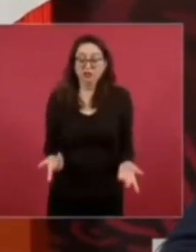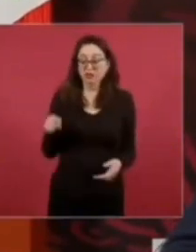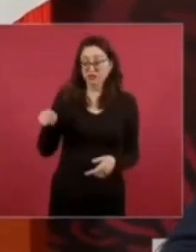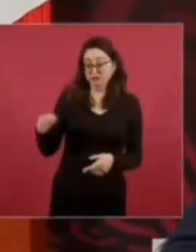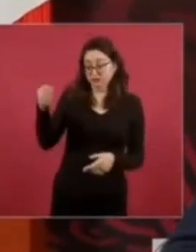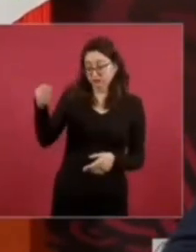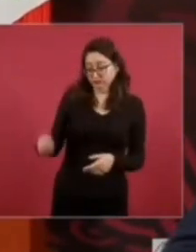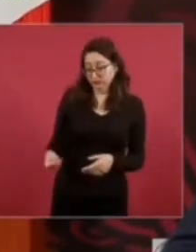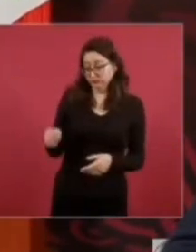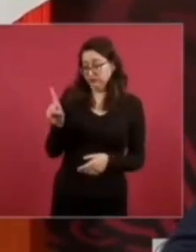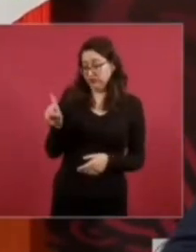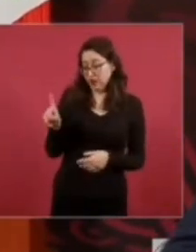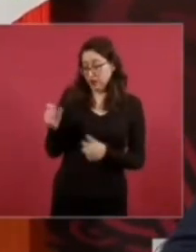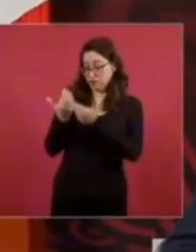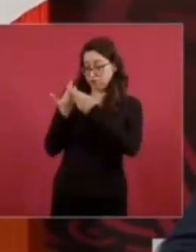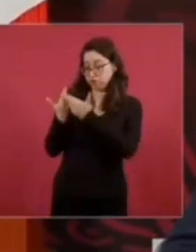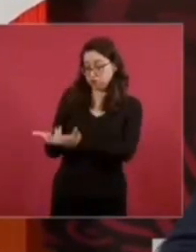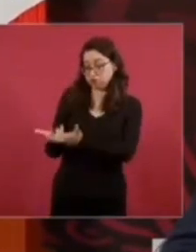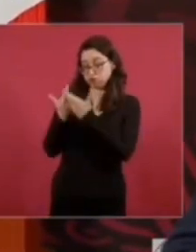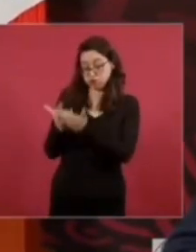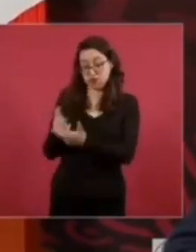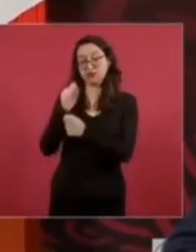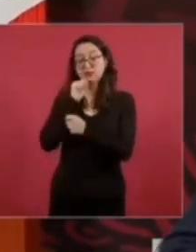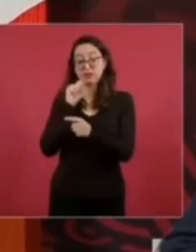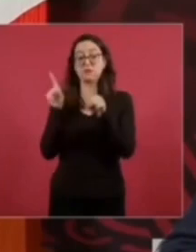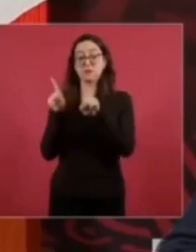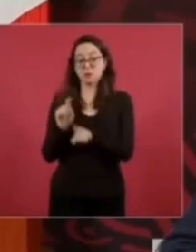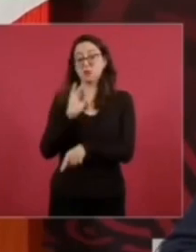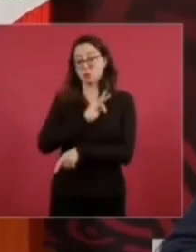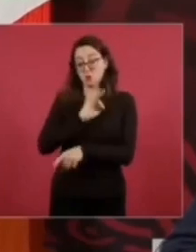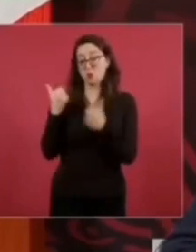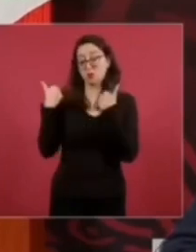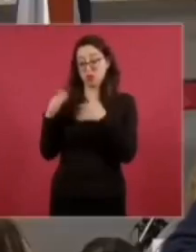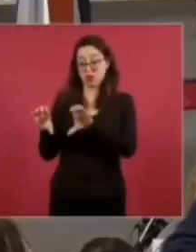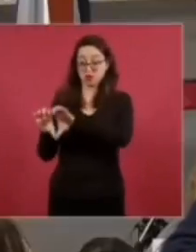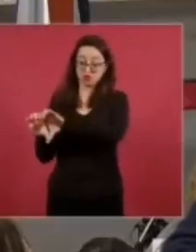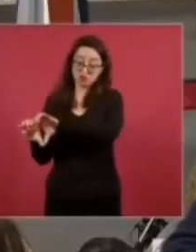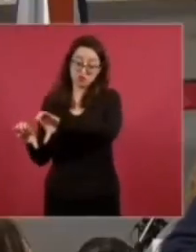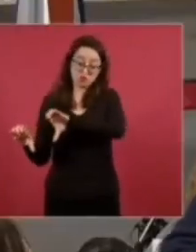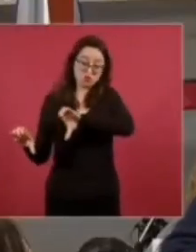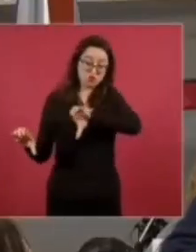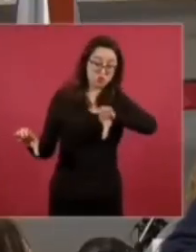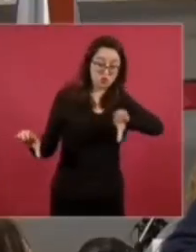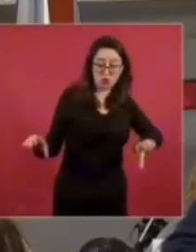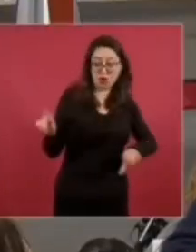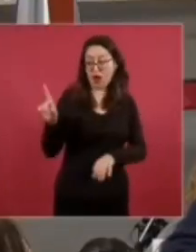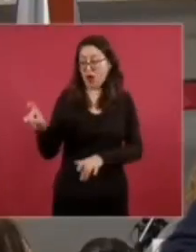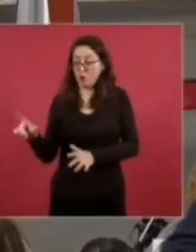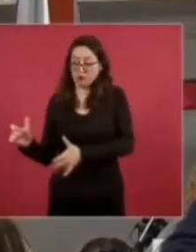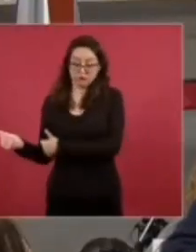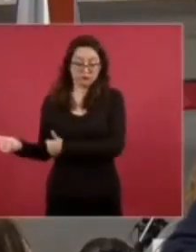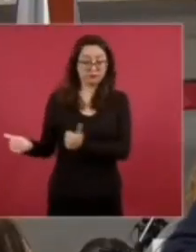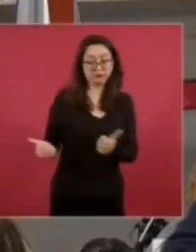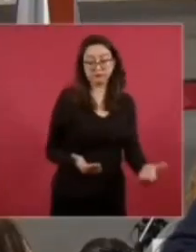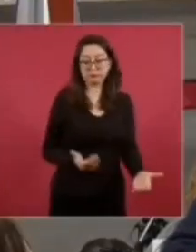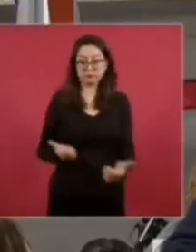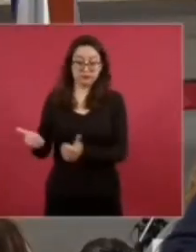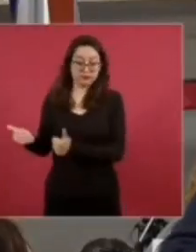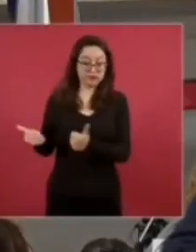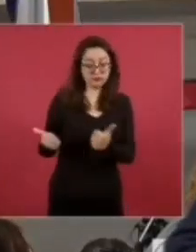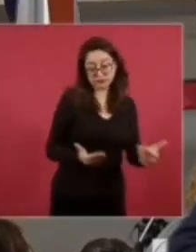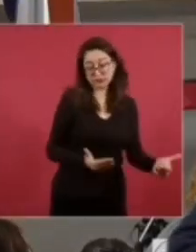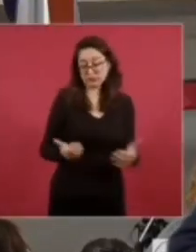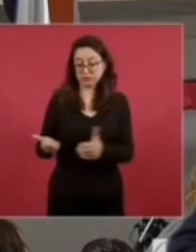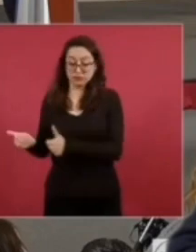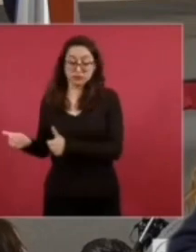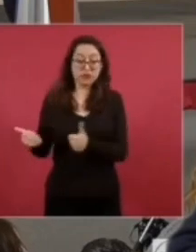Veracruz hay algunas ciudades donde también el abastecimiento de agua está siendo Pues un problema para el uso diario